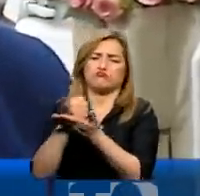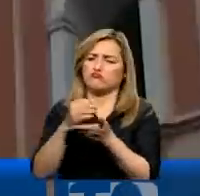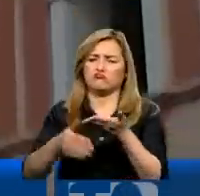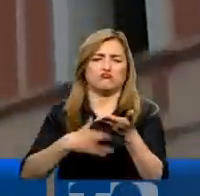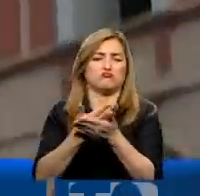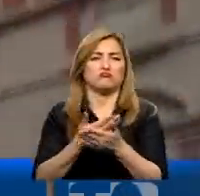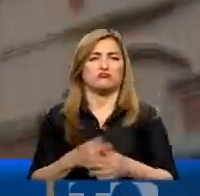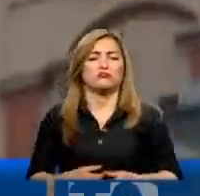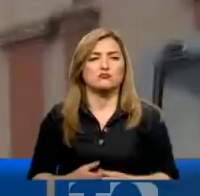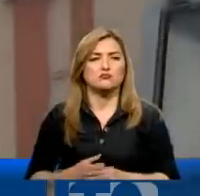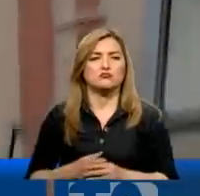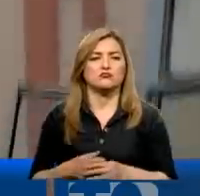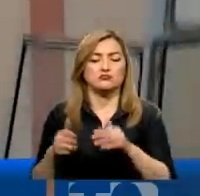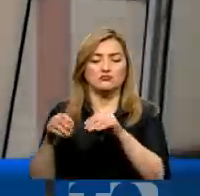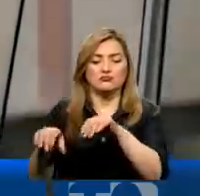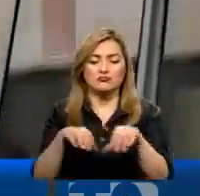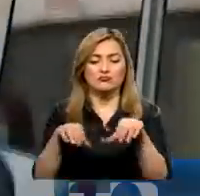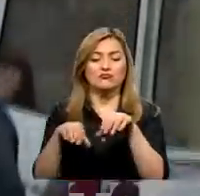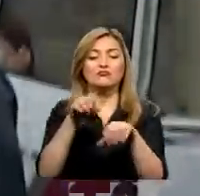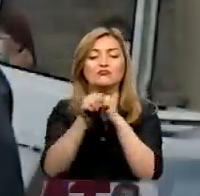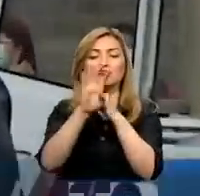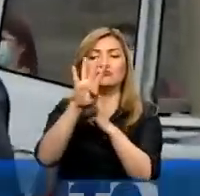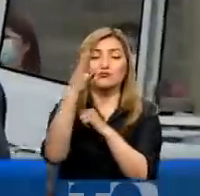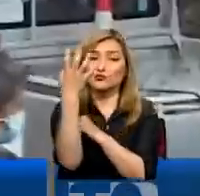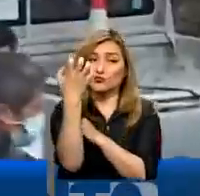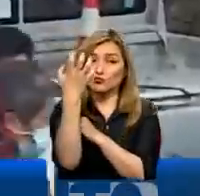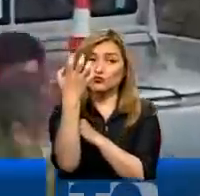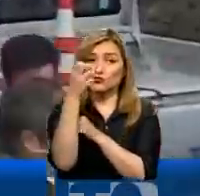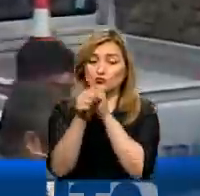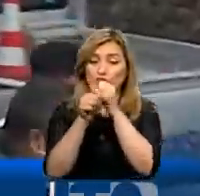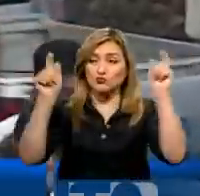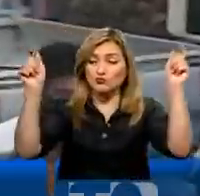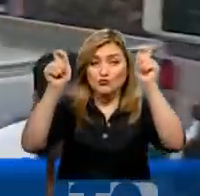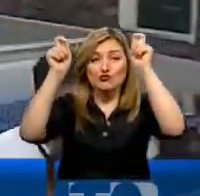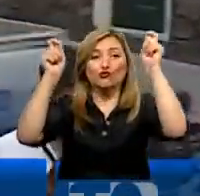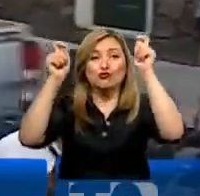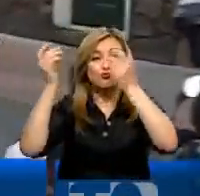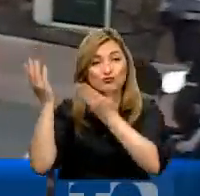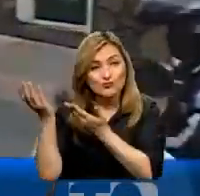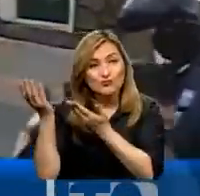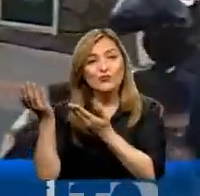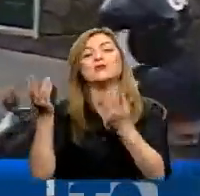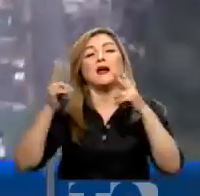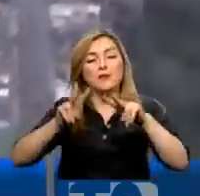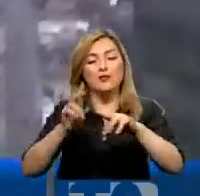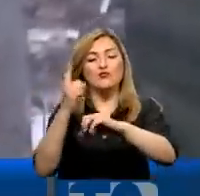todos. Dentro de las actividades por los 415 años de festividades de la Purita, también está previsto un sobrevuelo para derramar